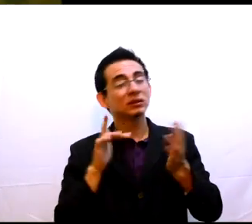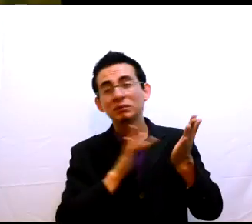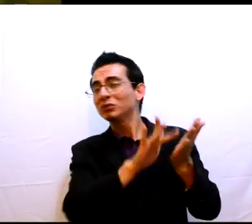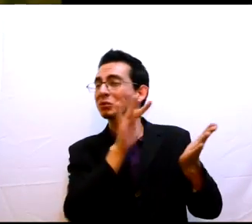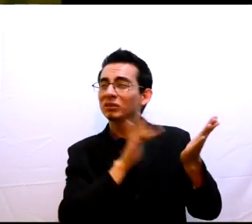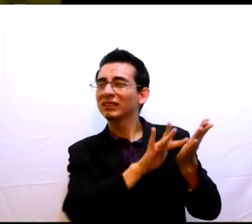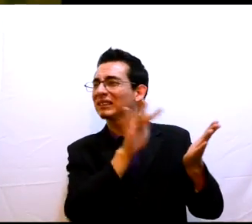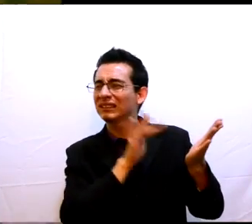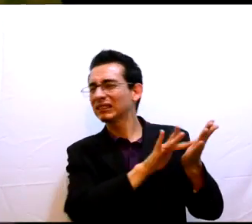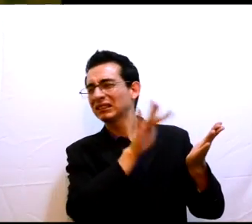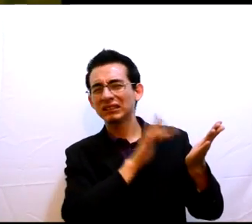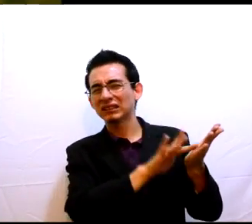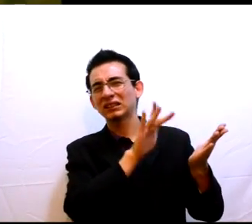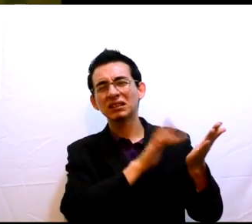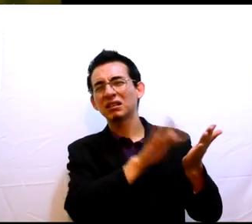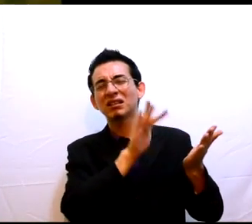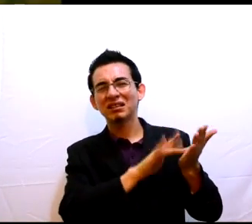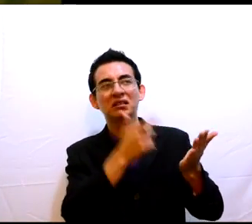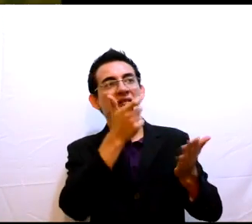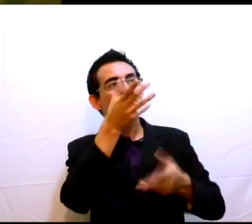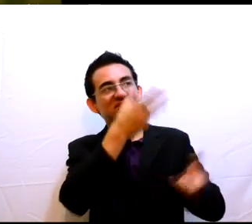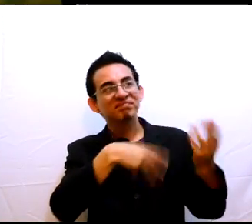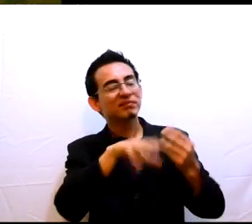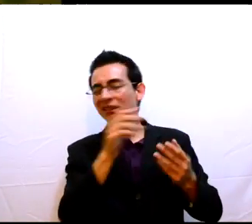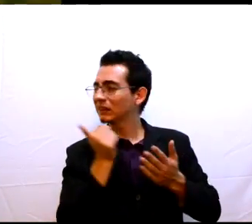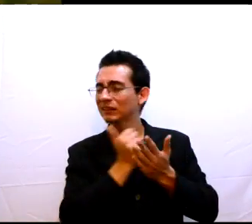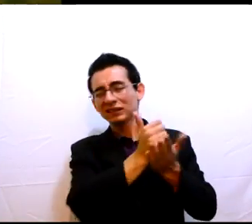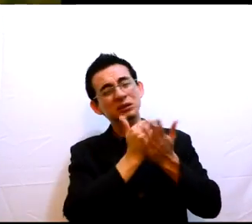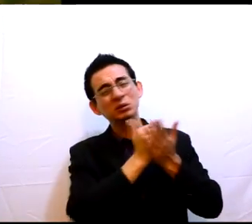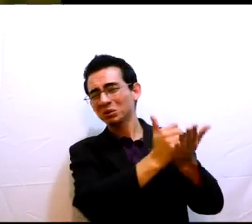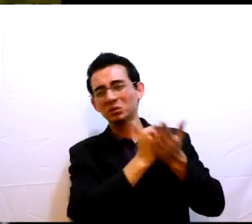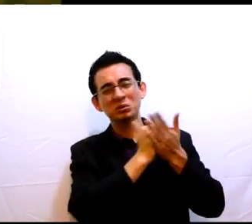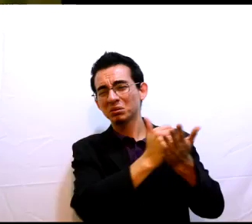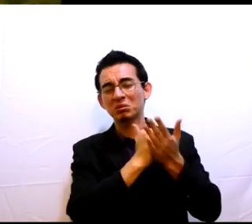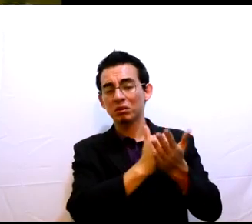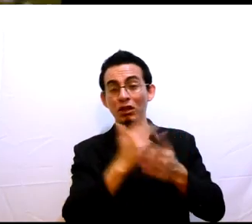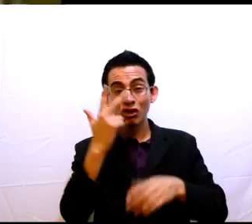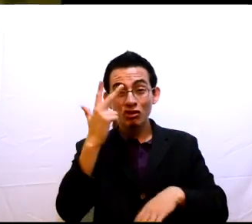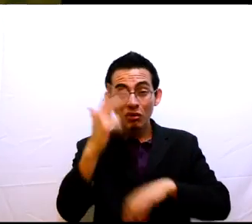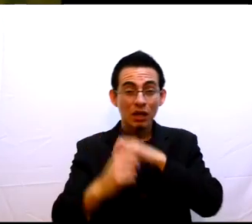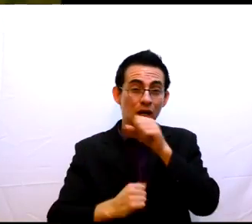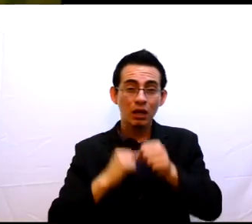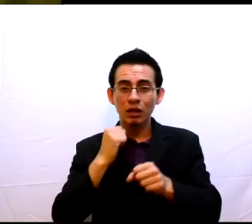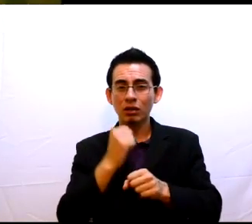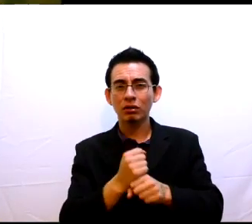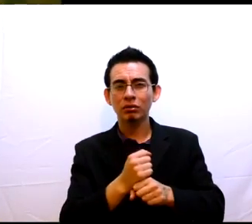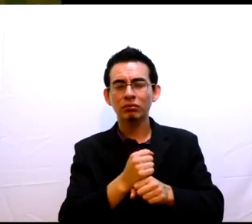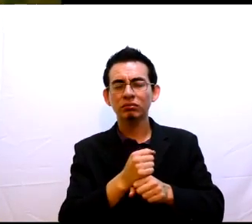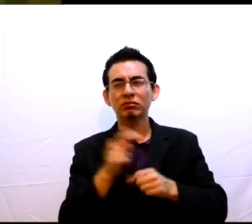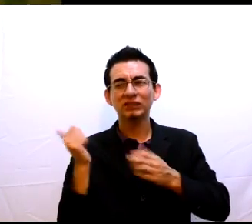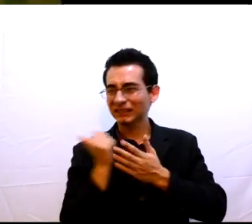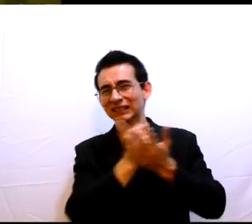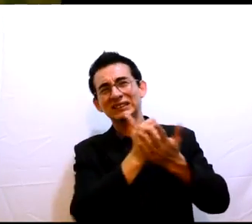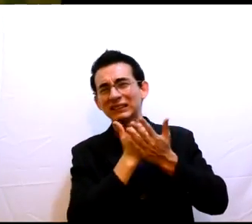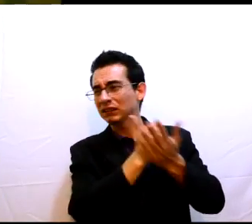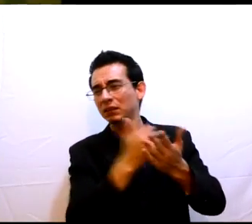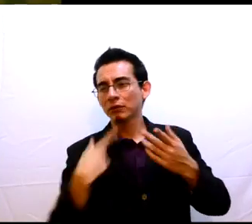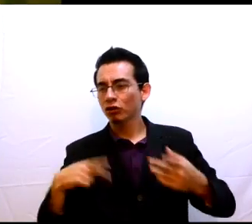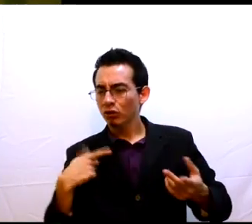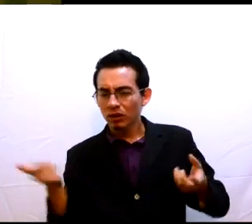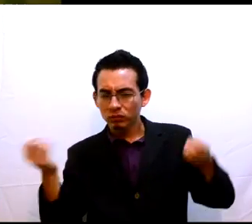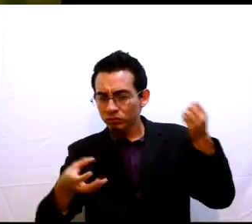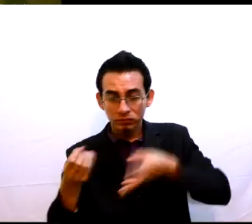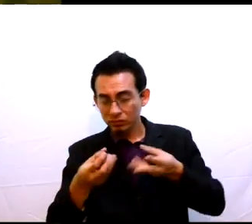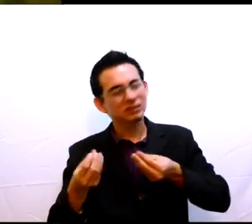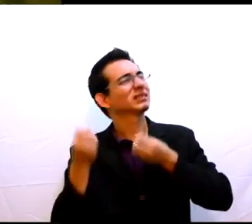y te va a decir oye pues yo quiero agradecerte mira por durante ocho años nosotros tuvimos comida nosotros